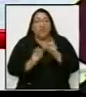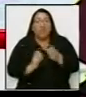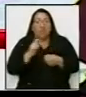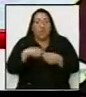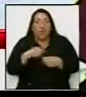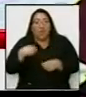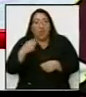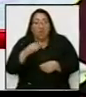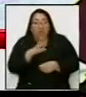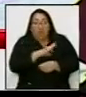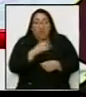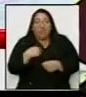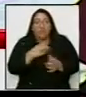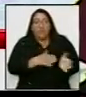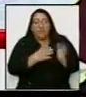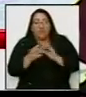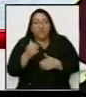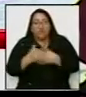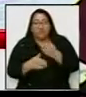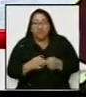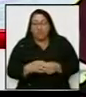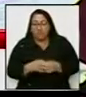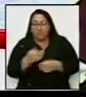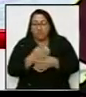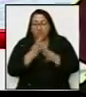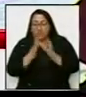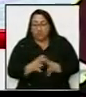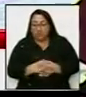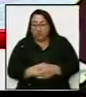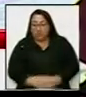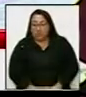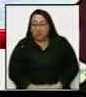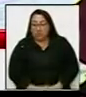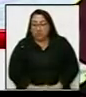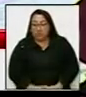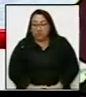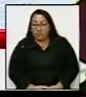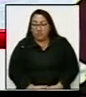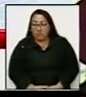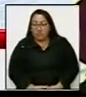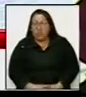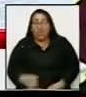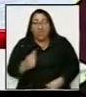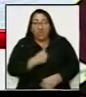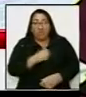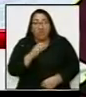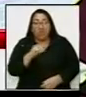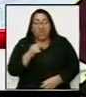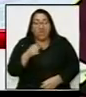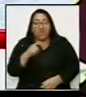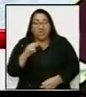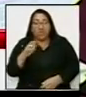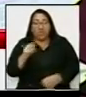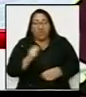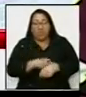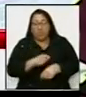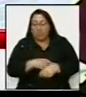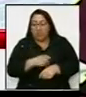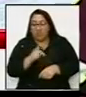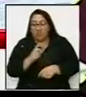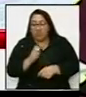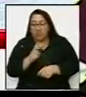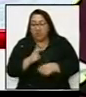jueces y fiscales deben pasar por un proceso de formación teórico y práctico en la Academia de la Magistratura por un periodo